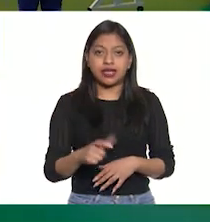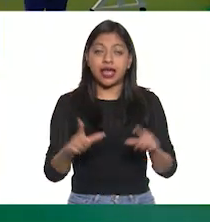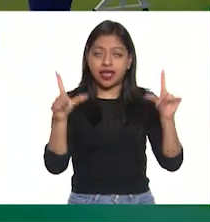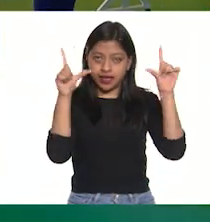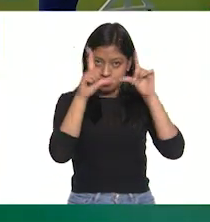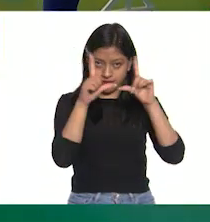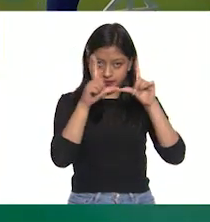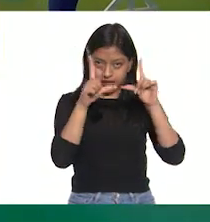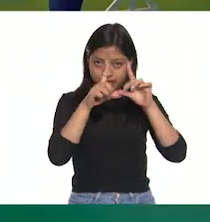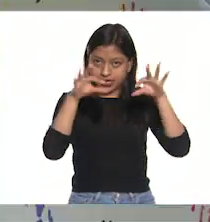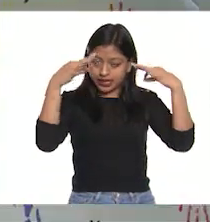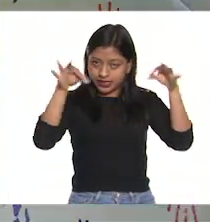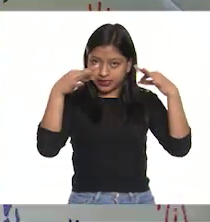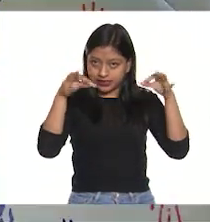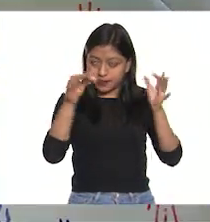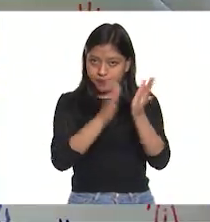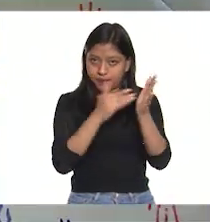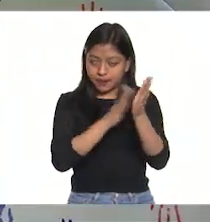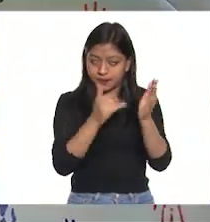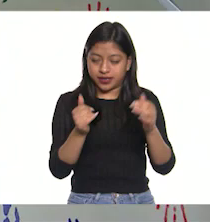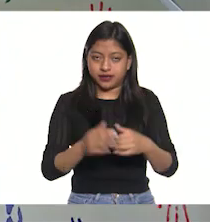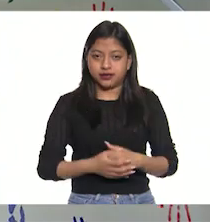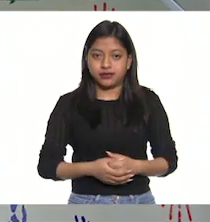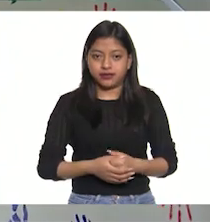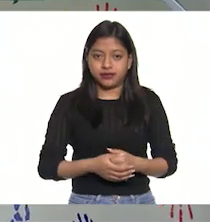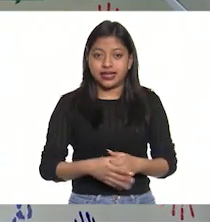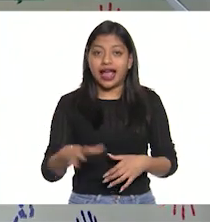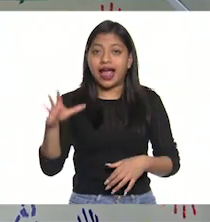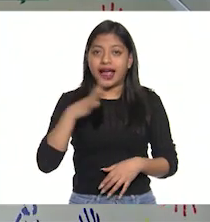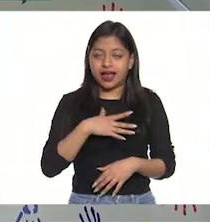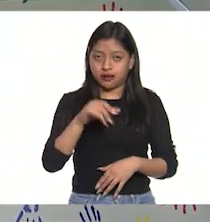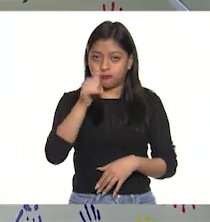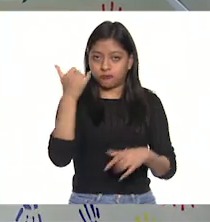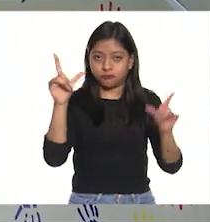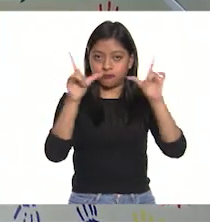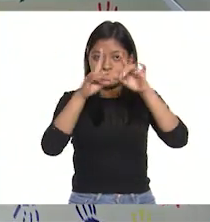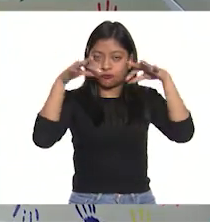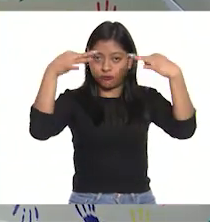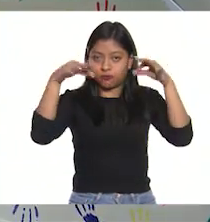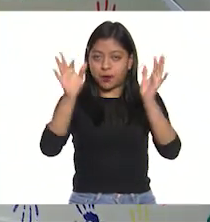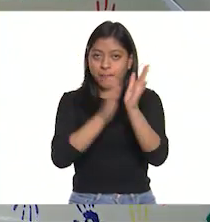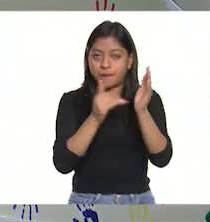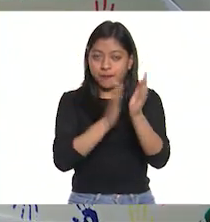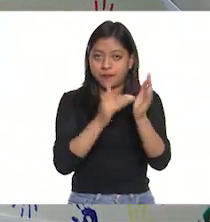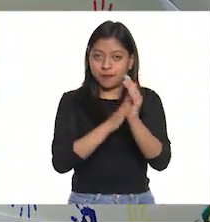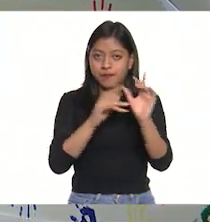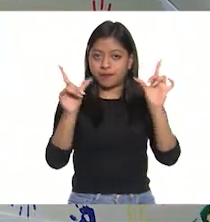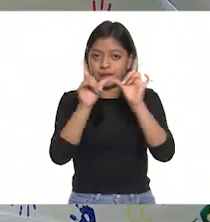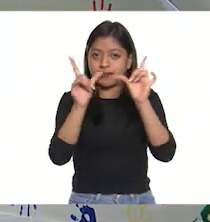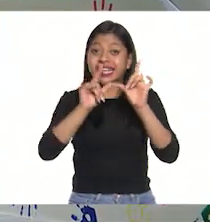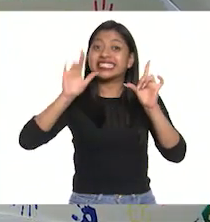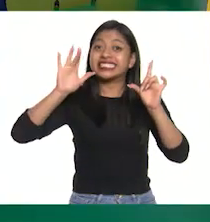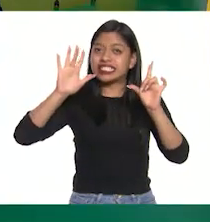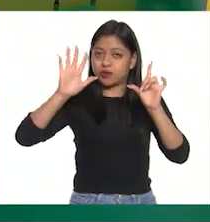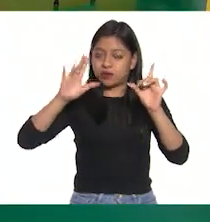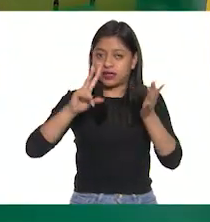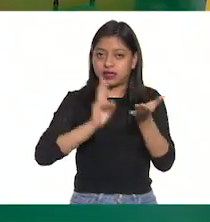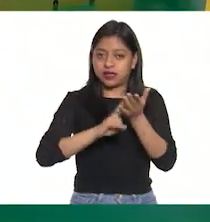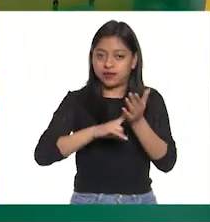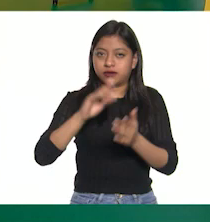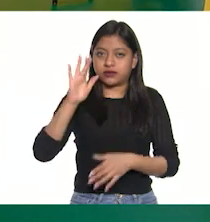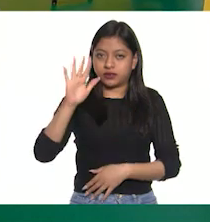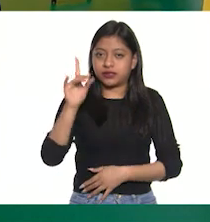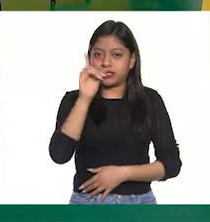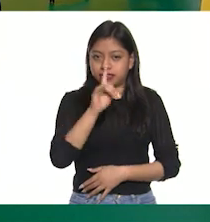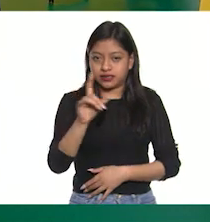bien. Ahora tenemos billetitos de 50. Te voy a dar 100. Ajá.